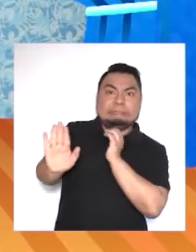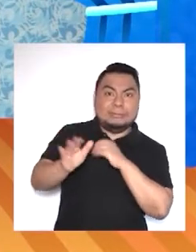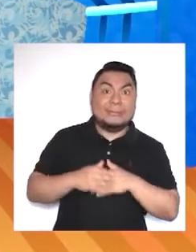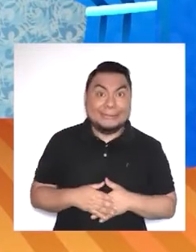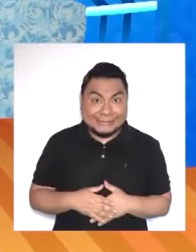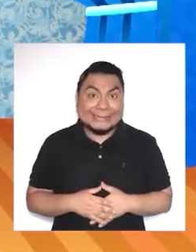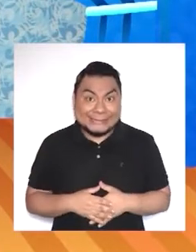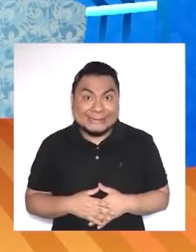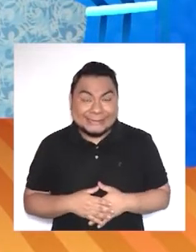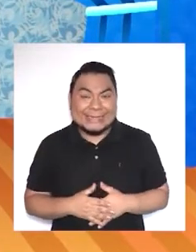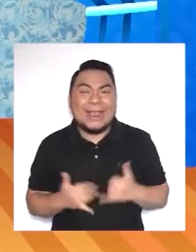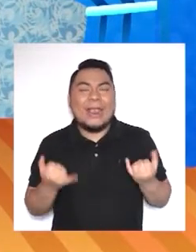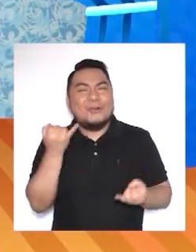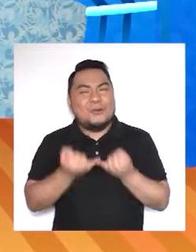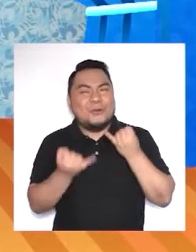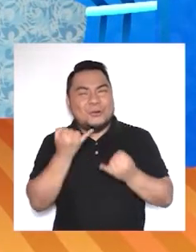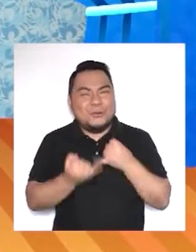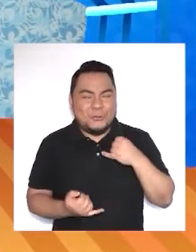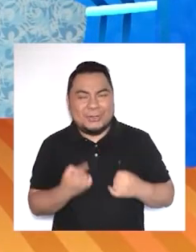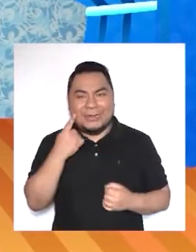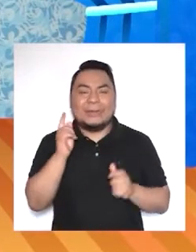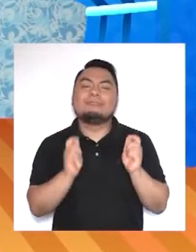Ahora, vamos con la última.